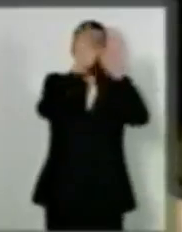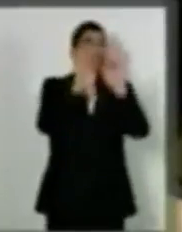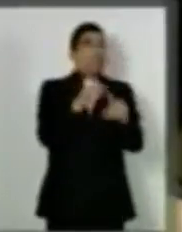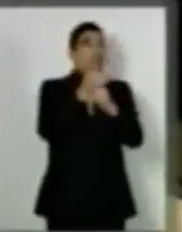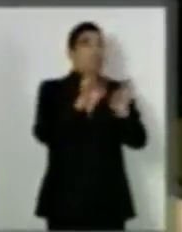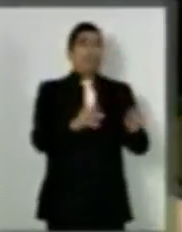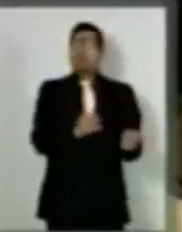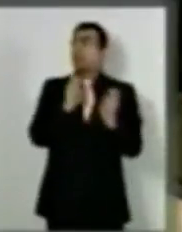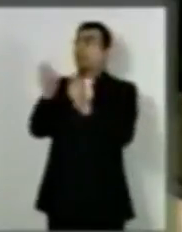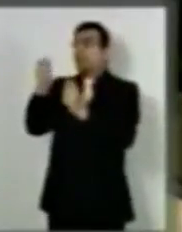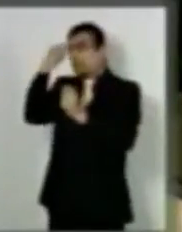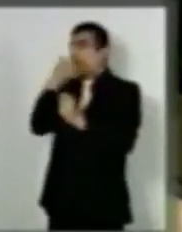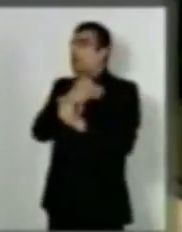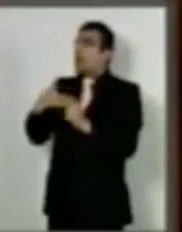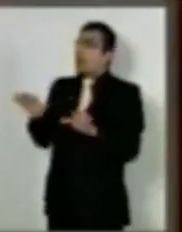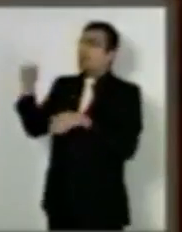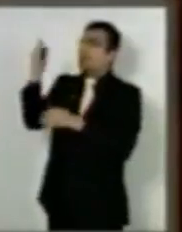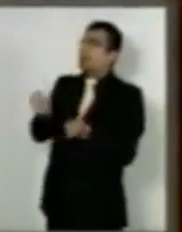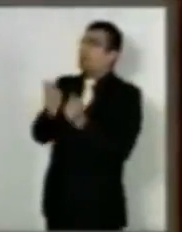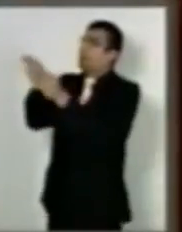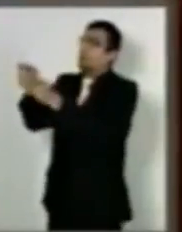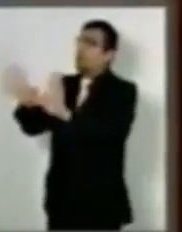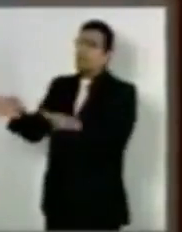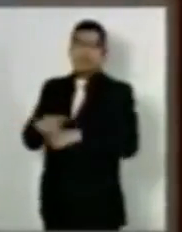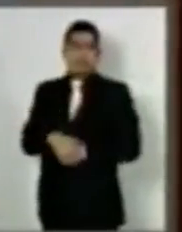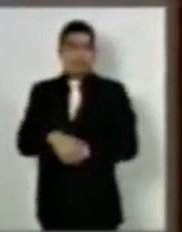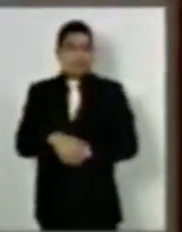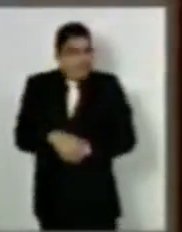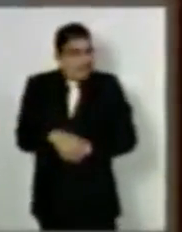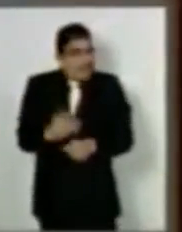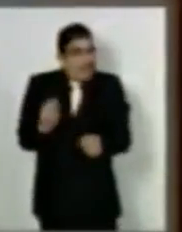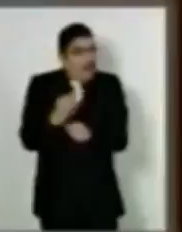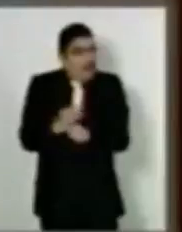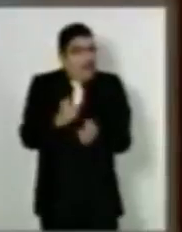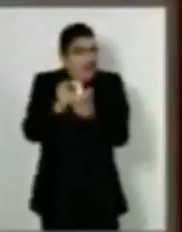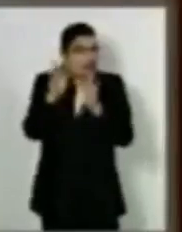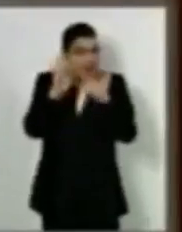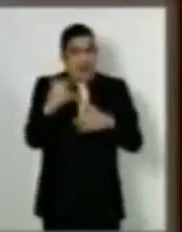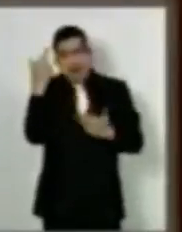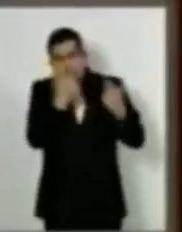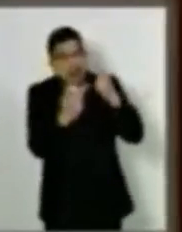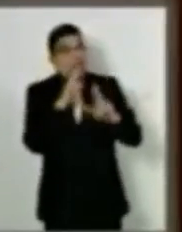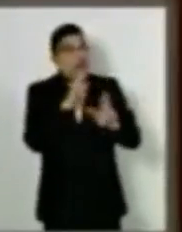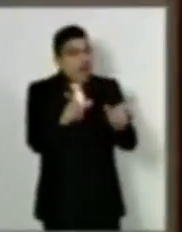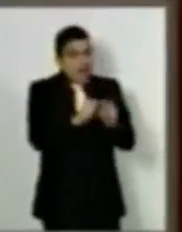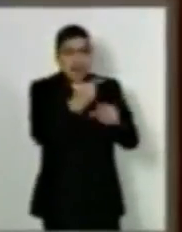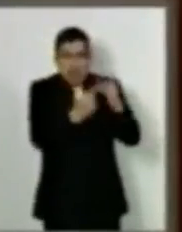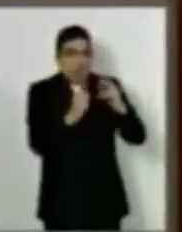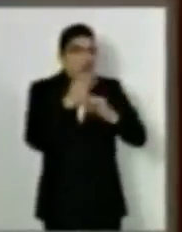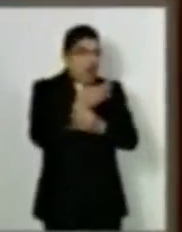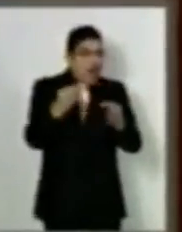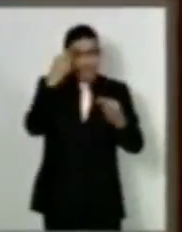informe al Ejecutivo Federal, es decir, no se evaluarán los resultados de la declaratoria a